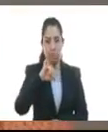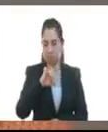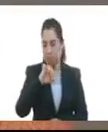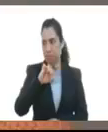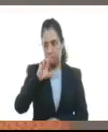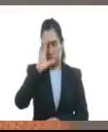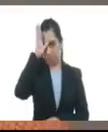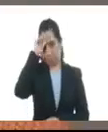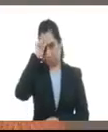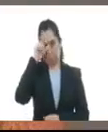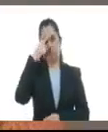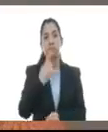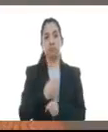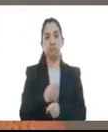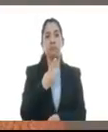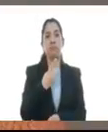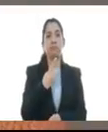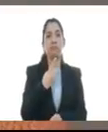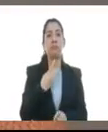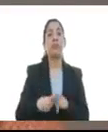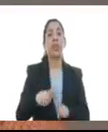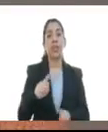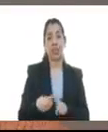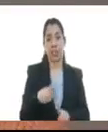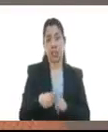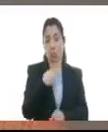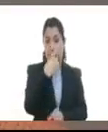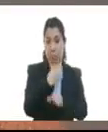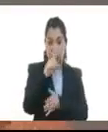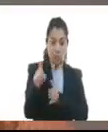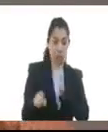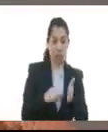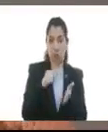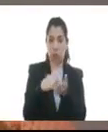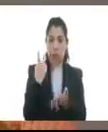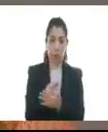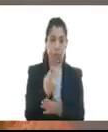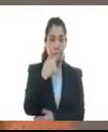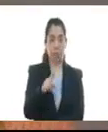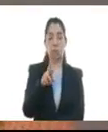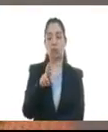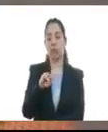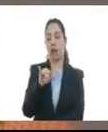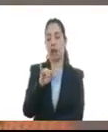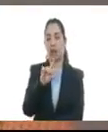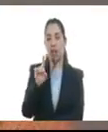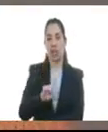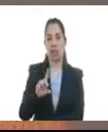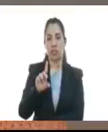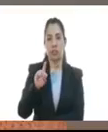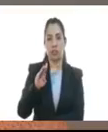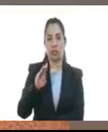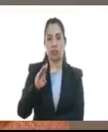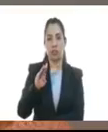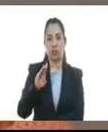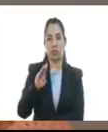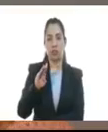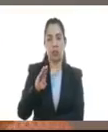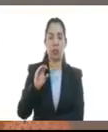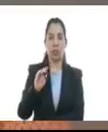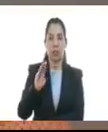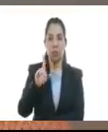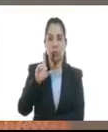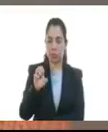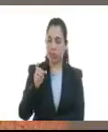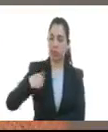ser urgente de meter en la agenda de los medios de comunicación, estaba pues muy bien hecho visualmente,